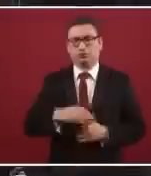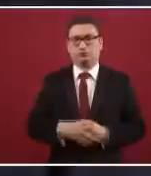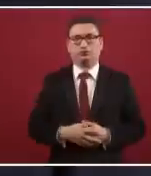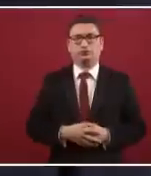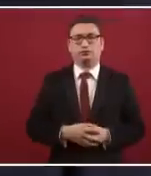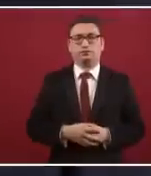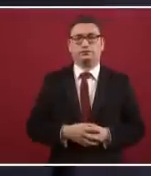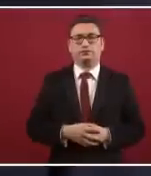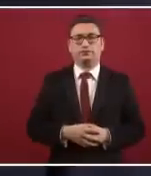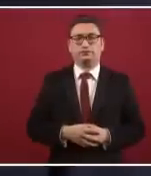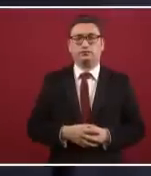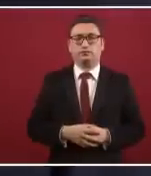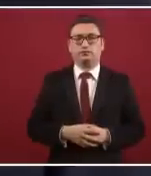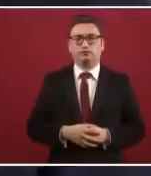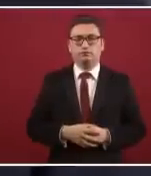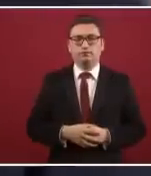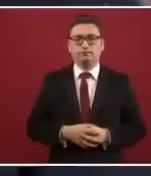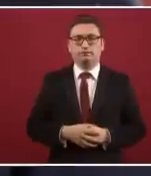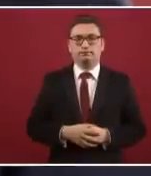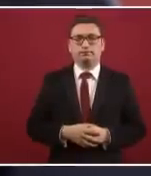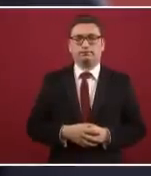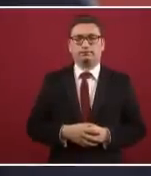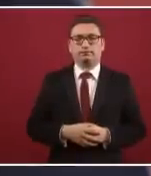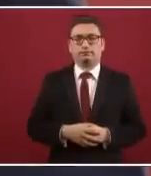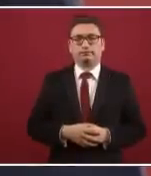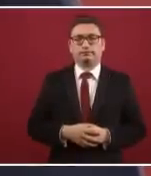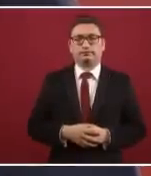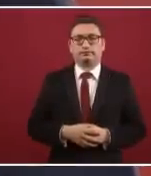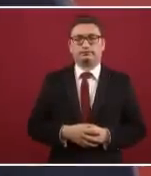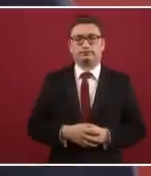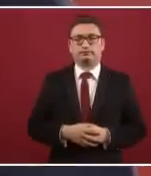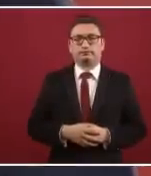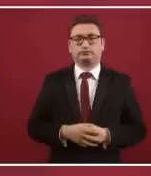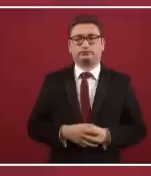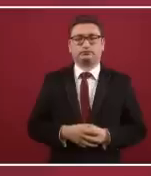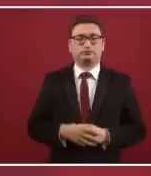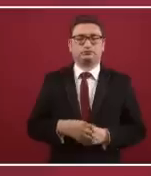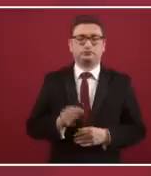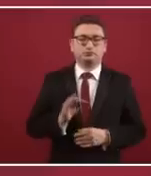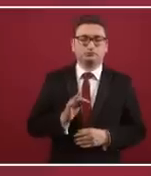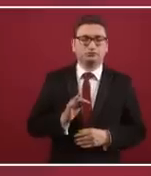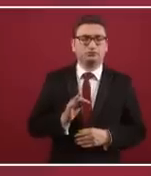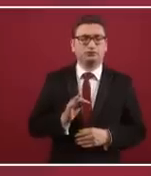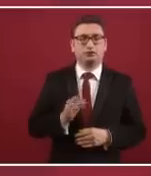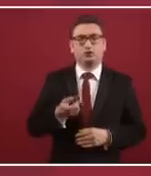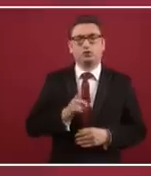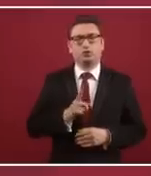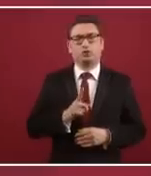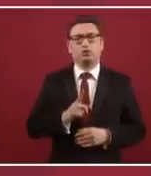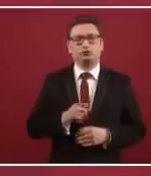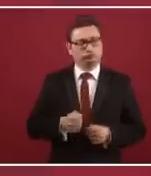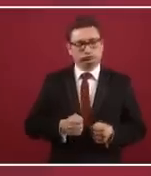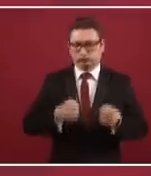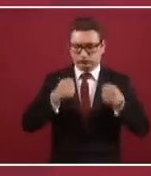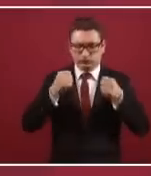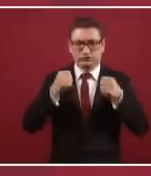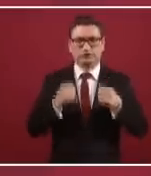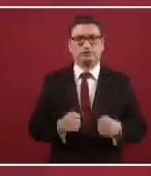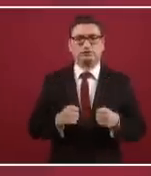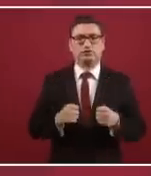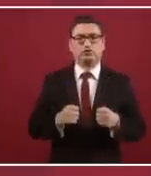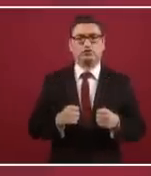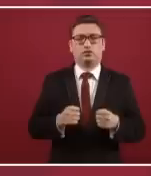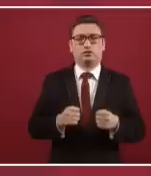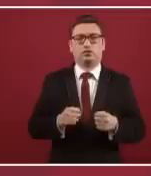y a lo mejor, no a lo mejor, es seguro que